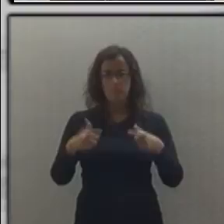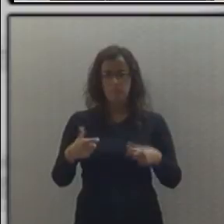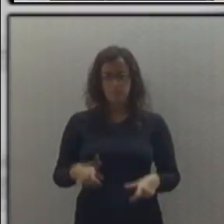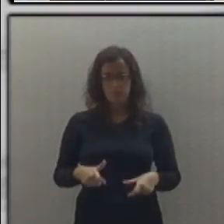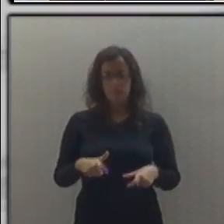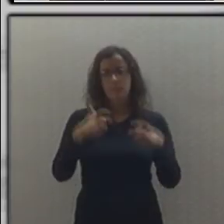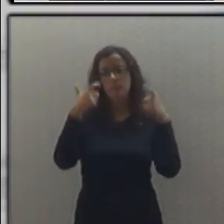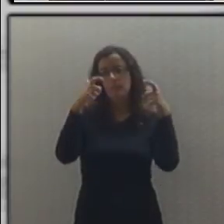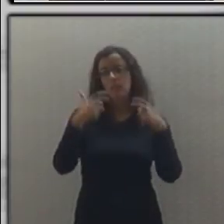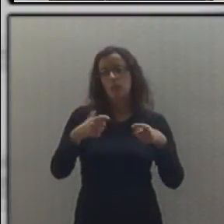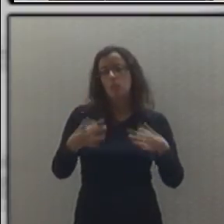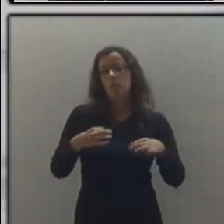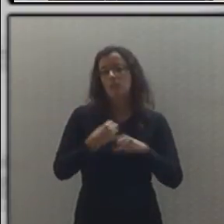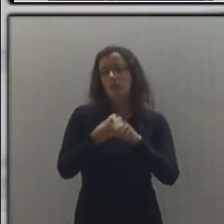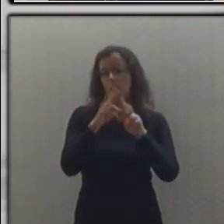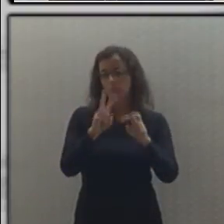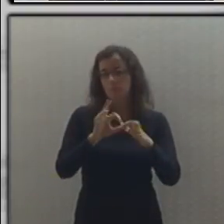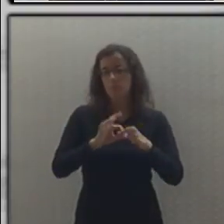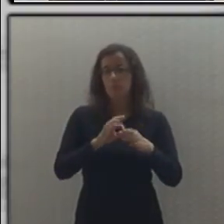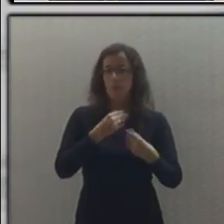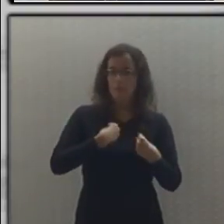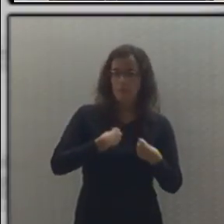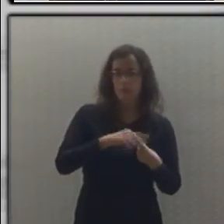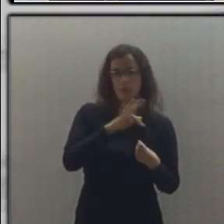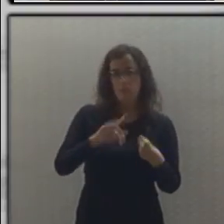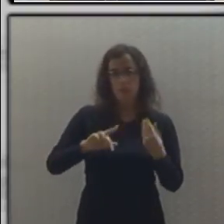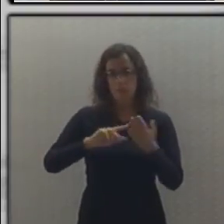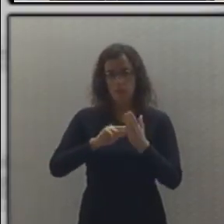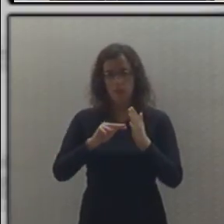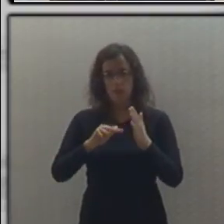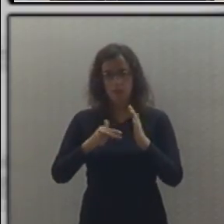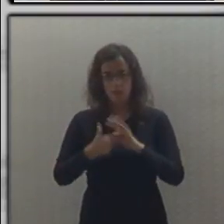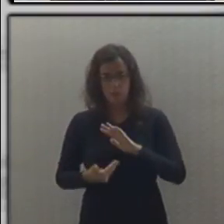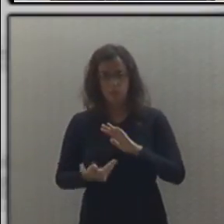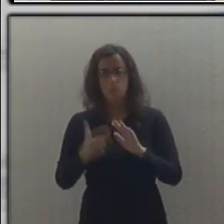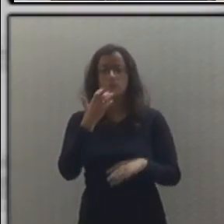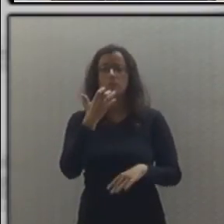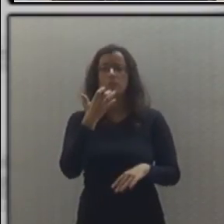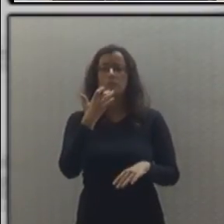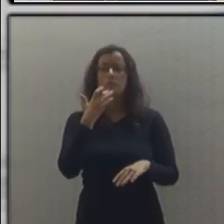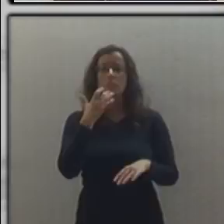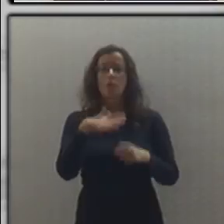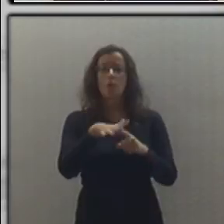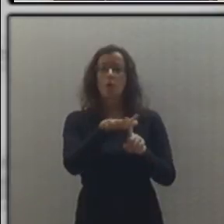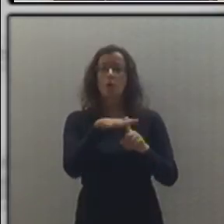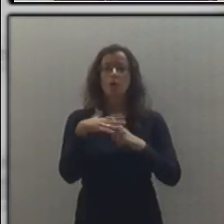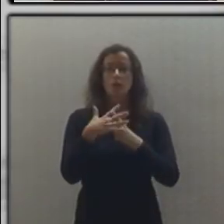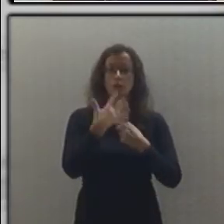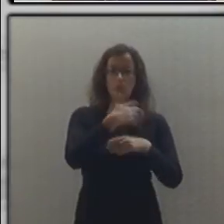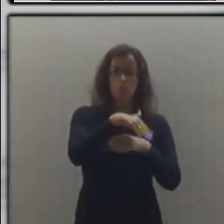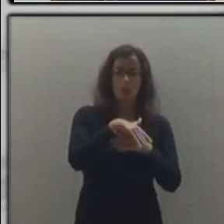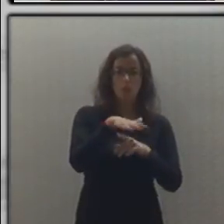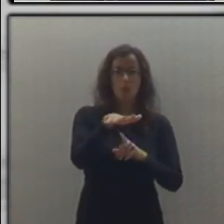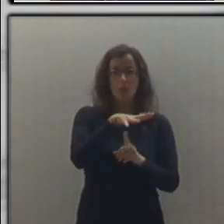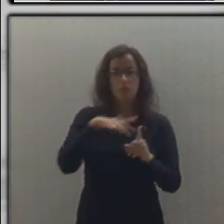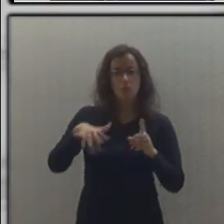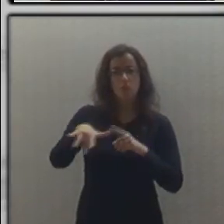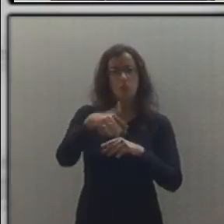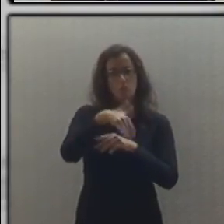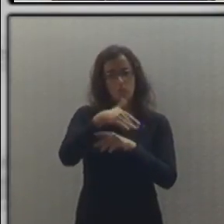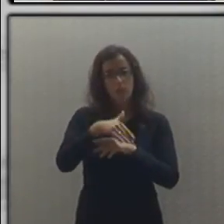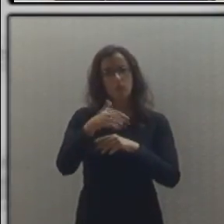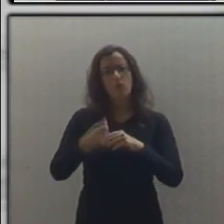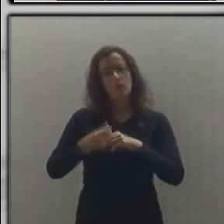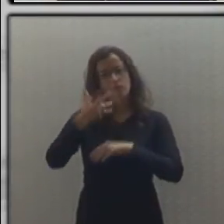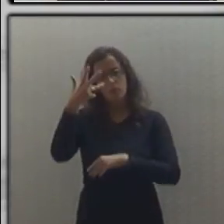las que se suele trabajar en vivienda y en arquitectura, ¿no? Por un lado, el contexto urbano, después el entorno urbano, el edificio y la